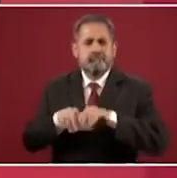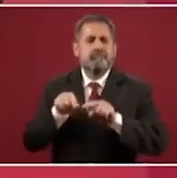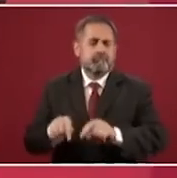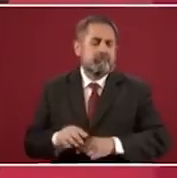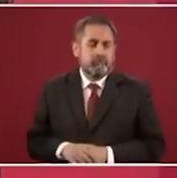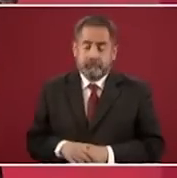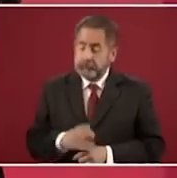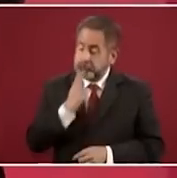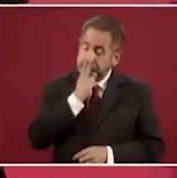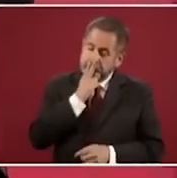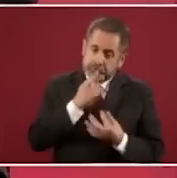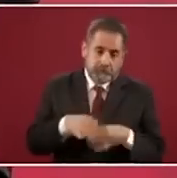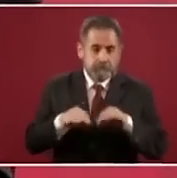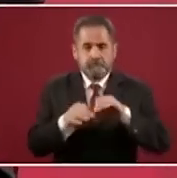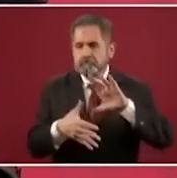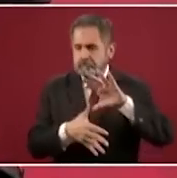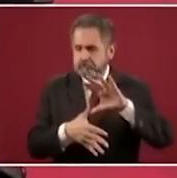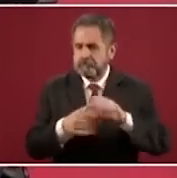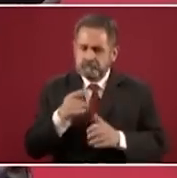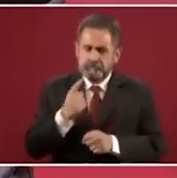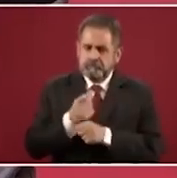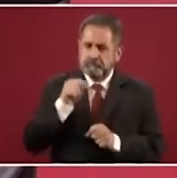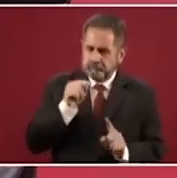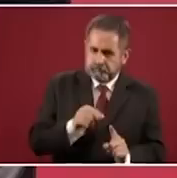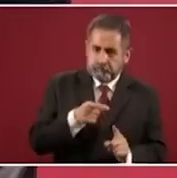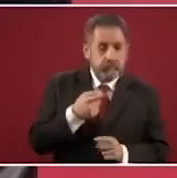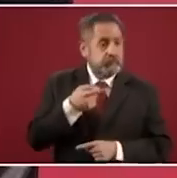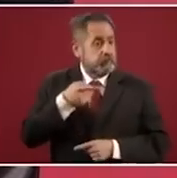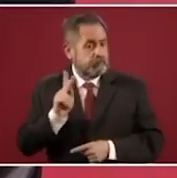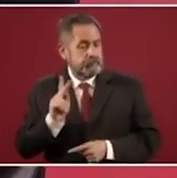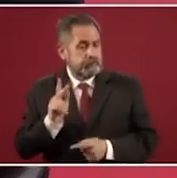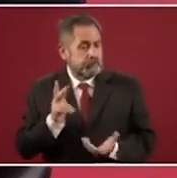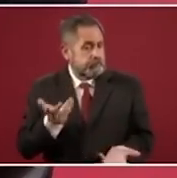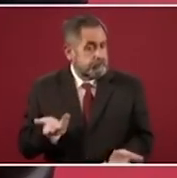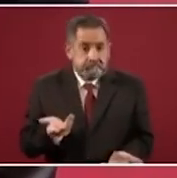Nos importa mucho. Pero hay una realidad